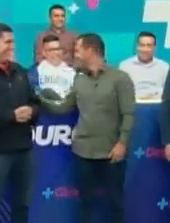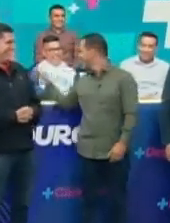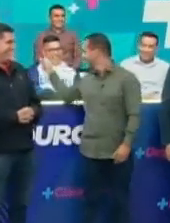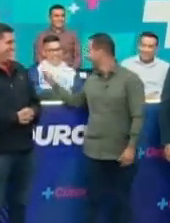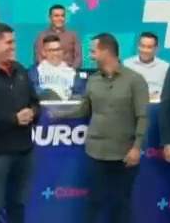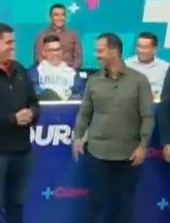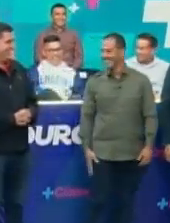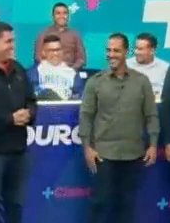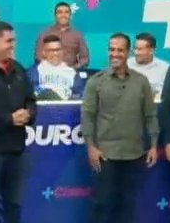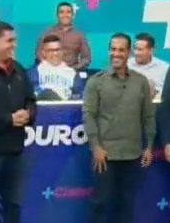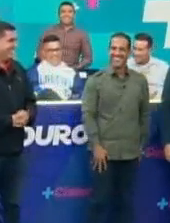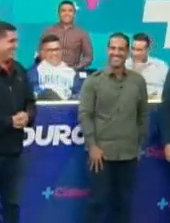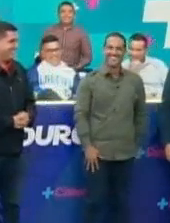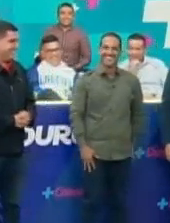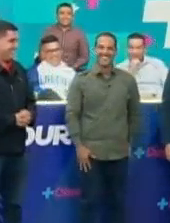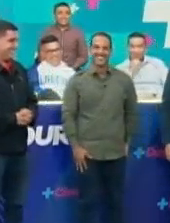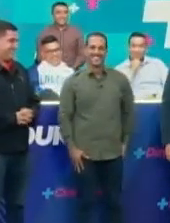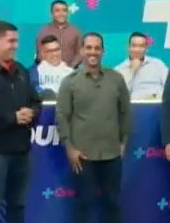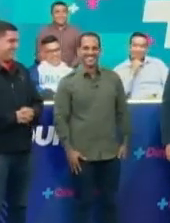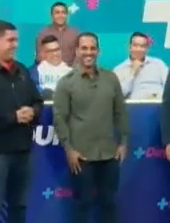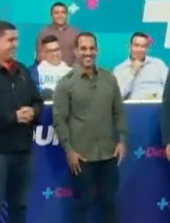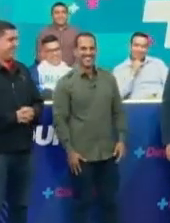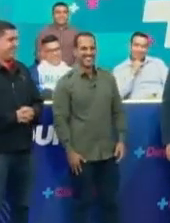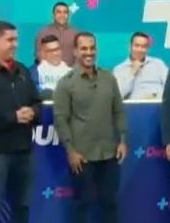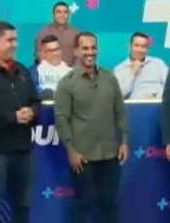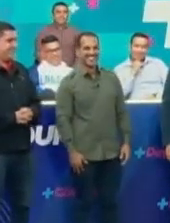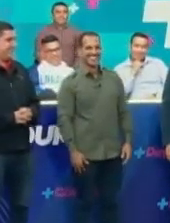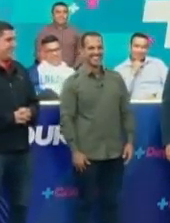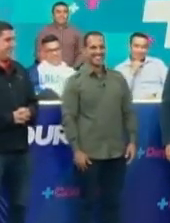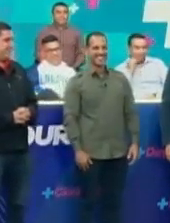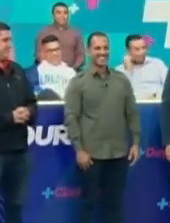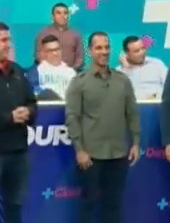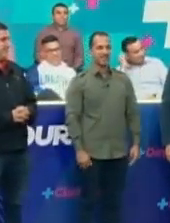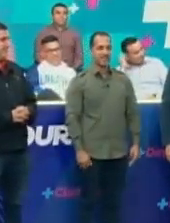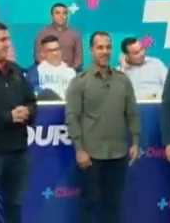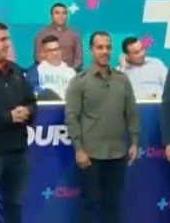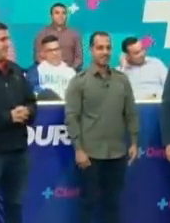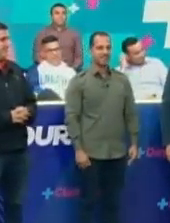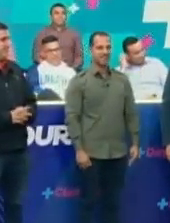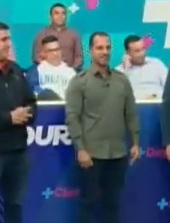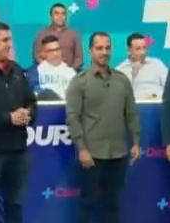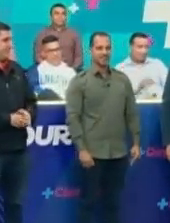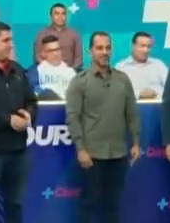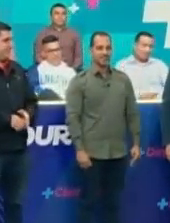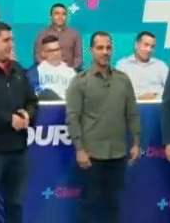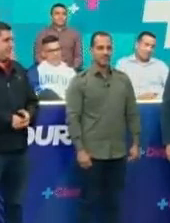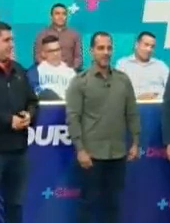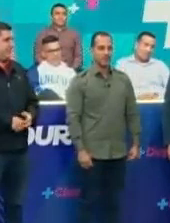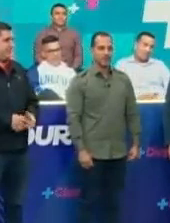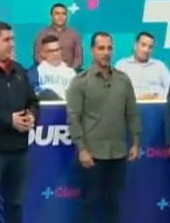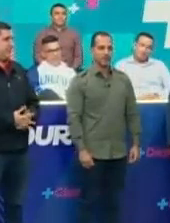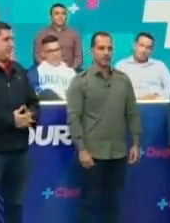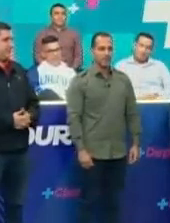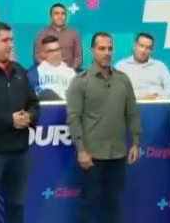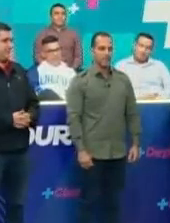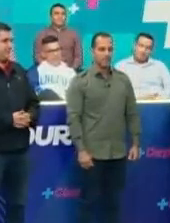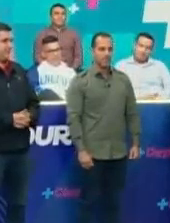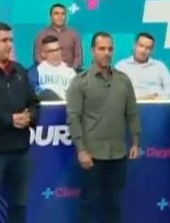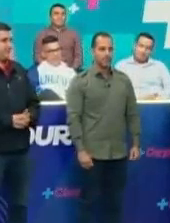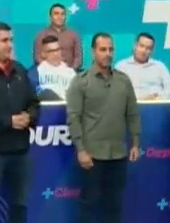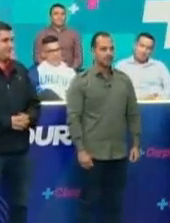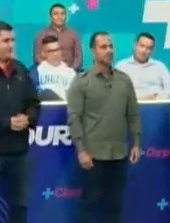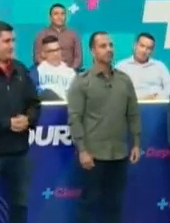¡Libertador! ¿Quién le puso libertador a Bolívar? ¿Un rey? No, el pueblo.